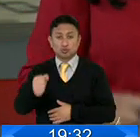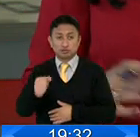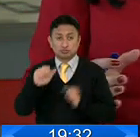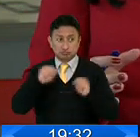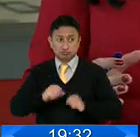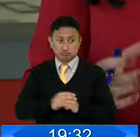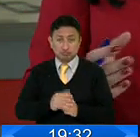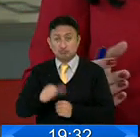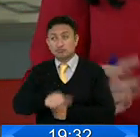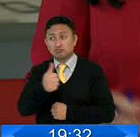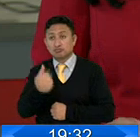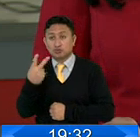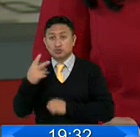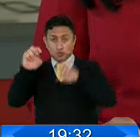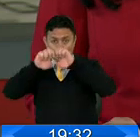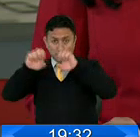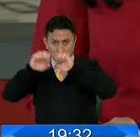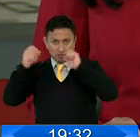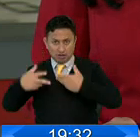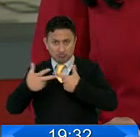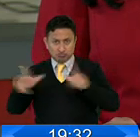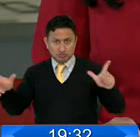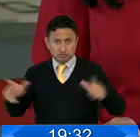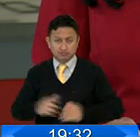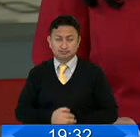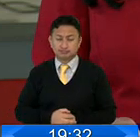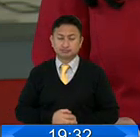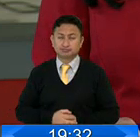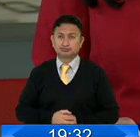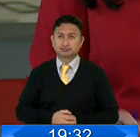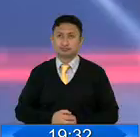se levanten las sanciones a otras 2 empresas.